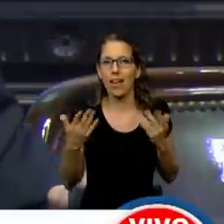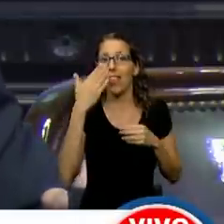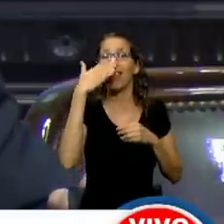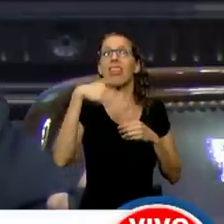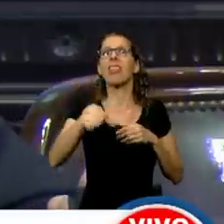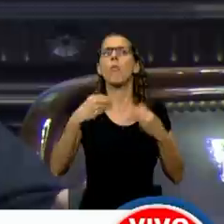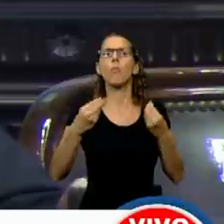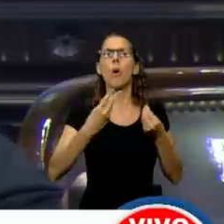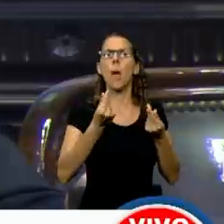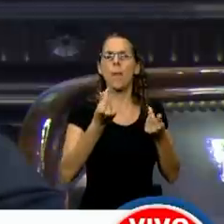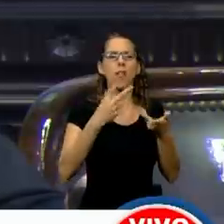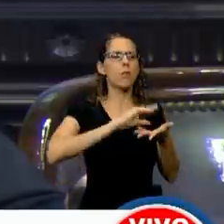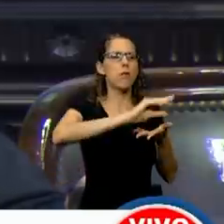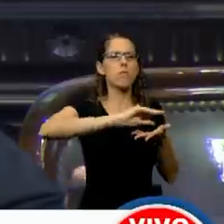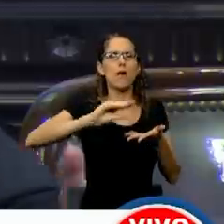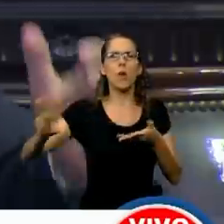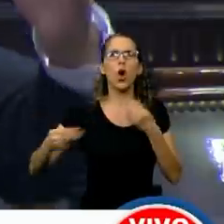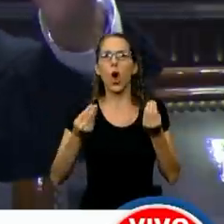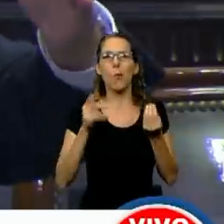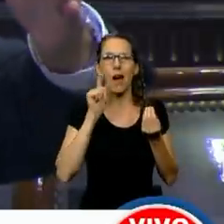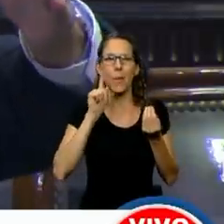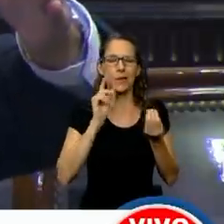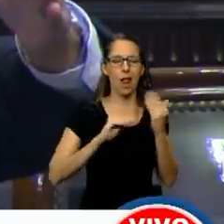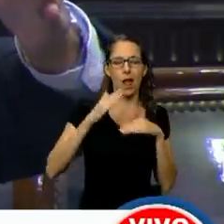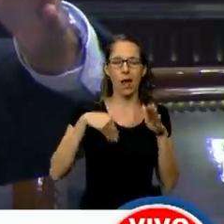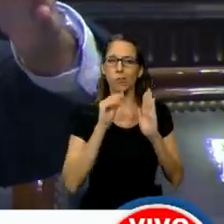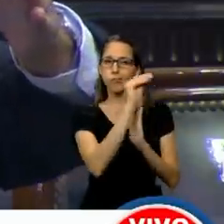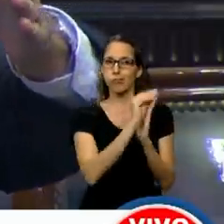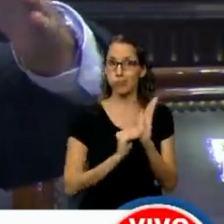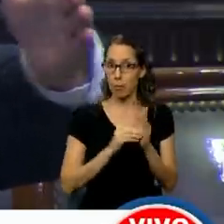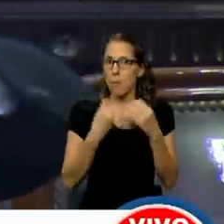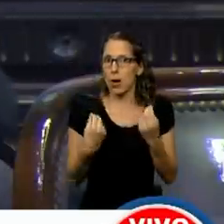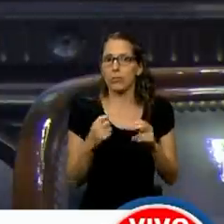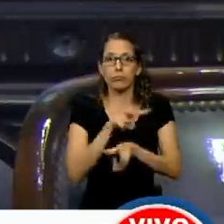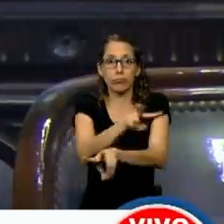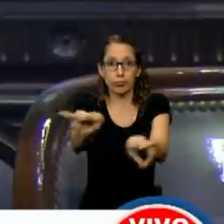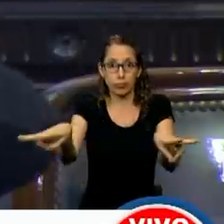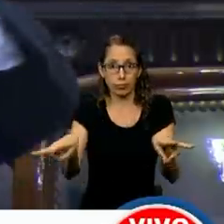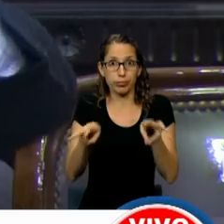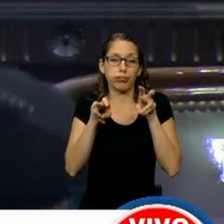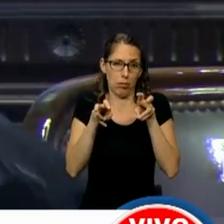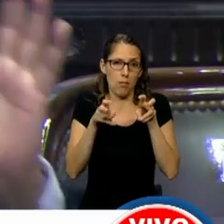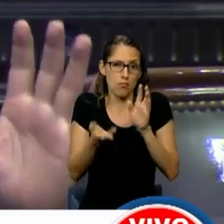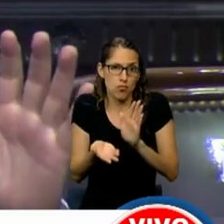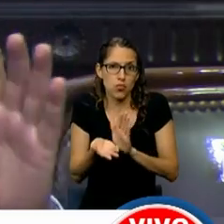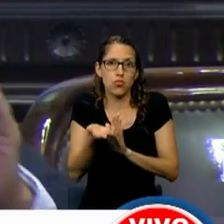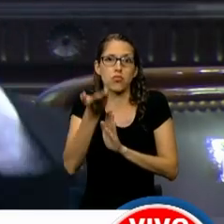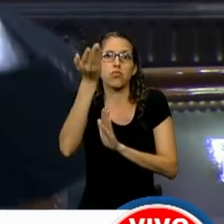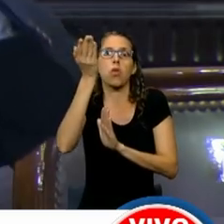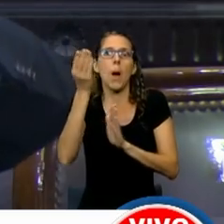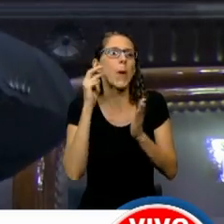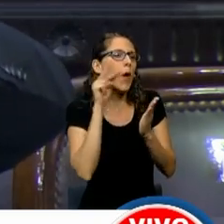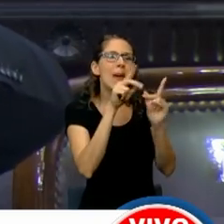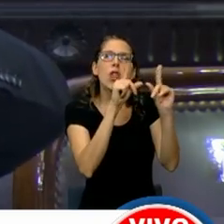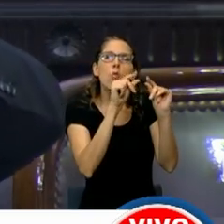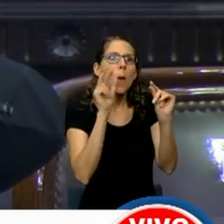asignación de recursos posteriores y la recaudación va a aumentar nominalmente en términos reales no aumentar pero